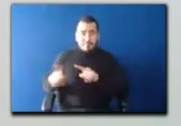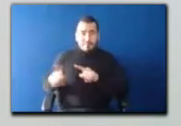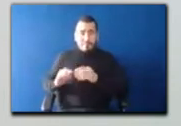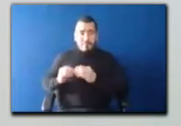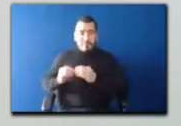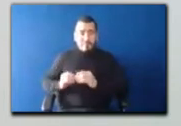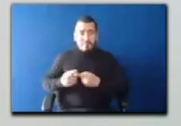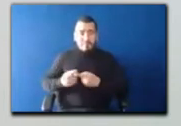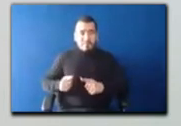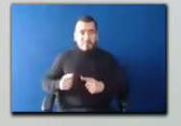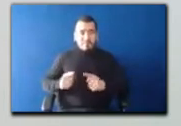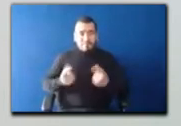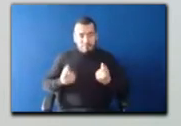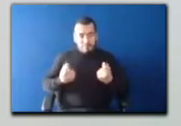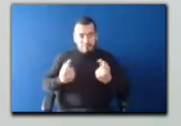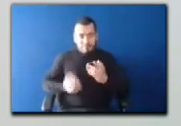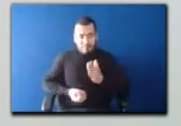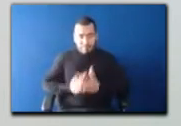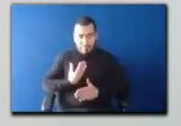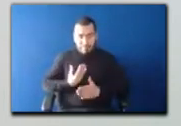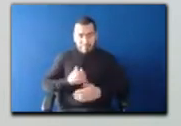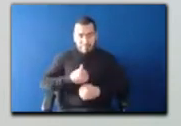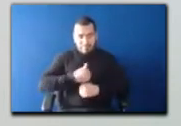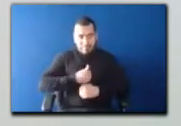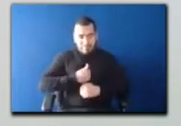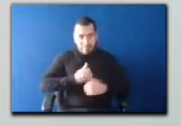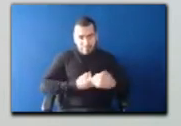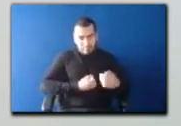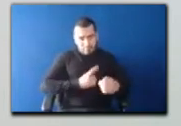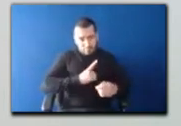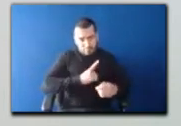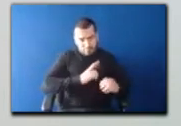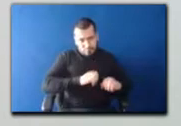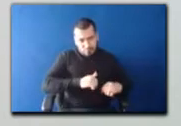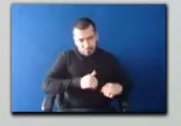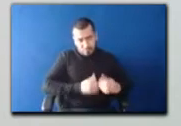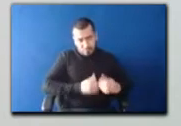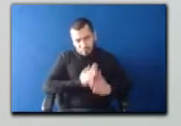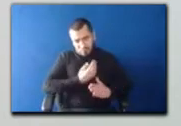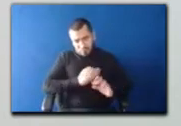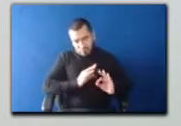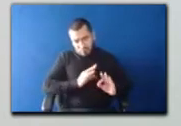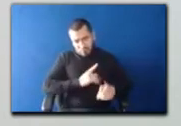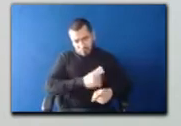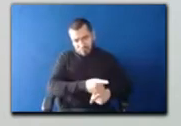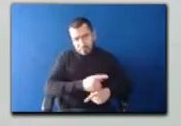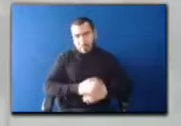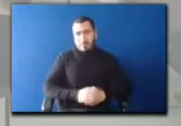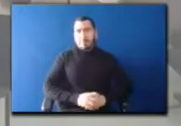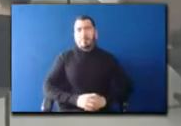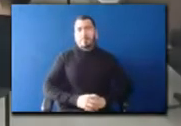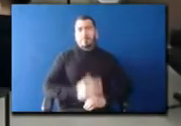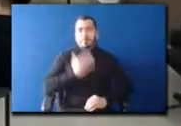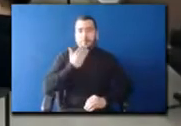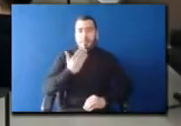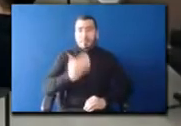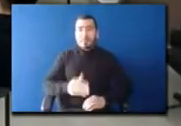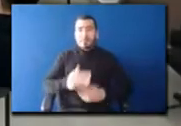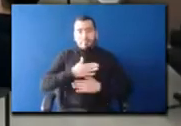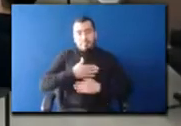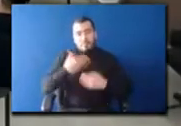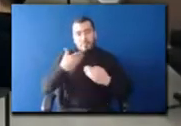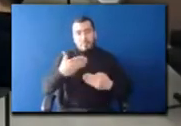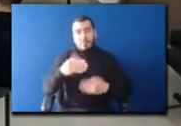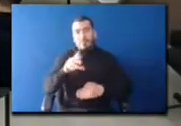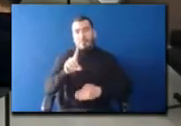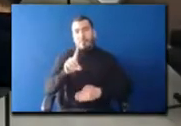dinámica de entender que el producto de emprendimiento sea un producto viable. Gracias. Saludos a David Burgos Delgado,